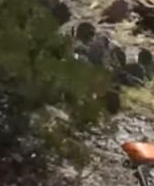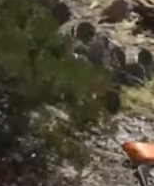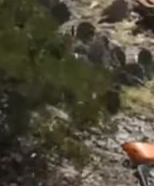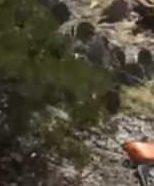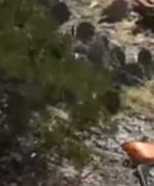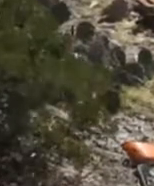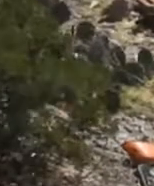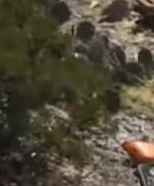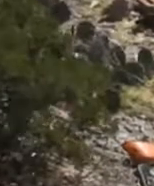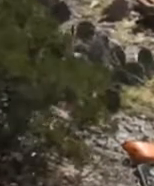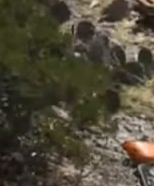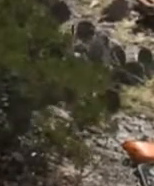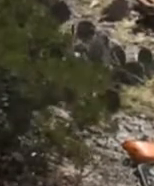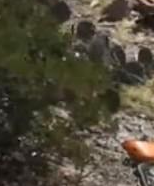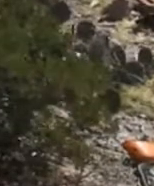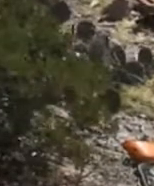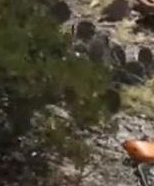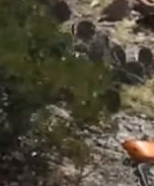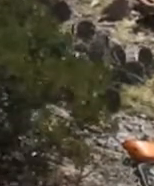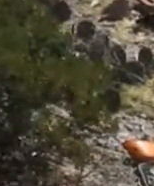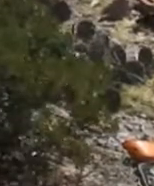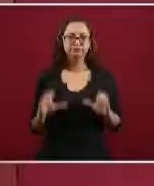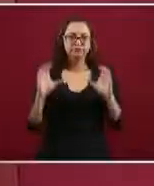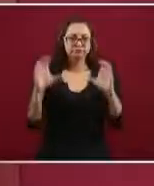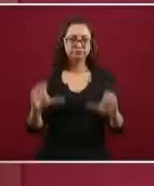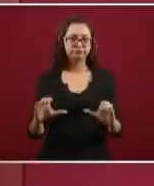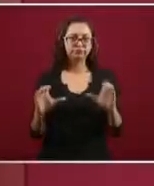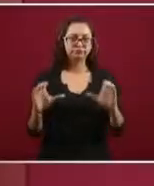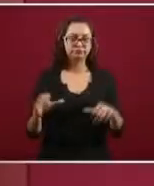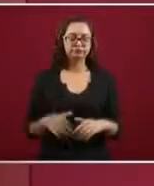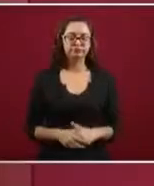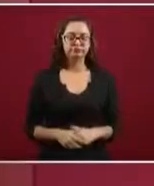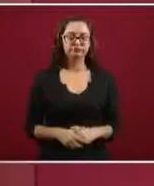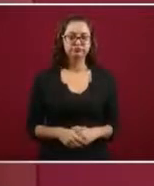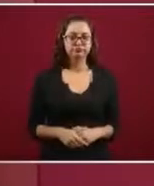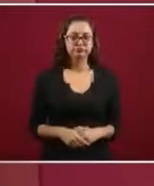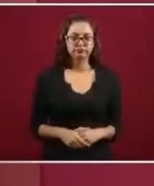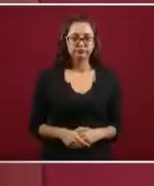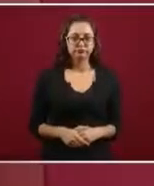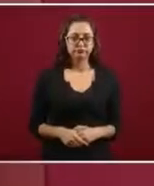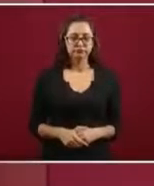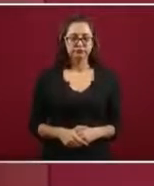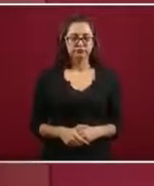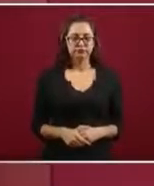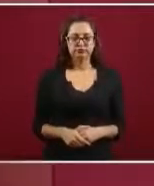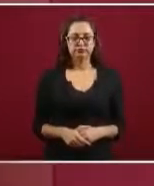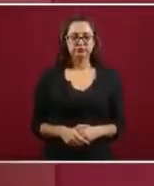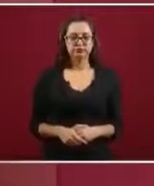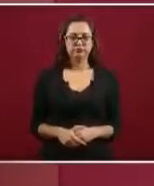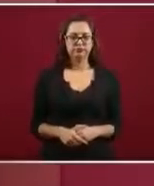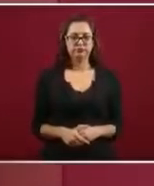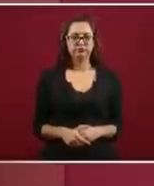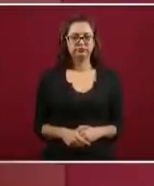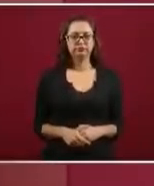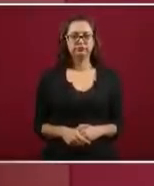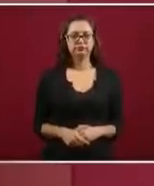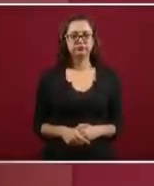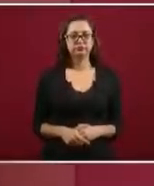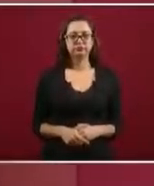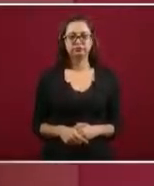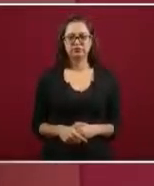para reducir la inseguridad en el país, el presidente Andrés Manuel López Obrador aseguró que vamos bien, ya que hay un cambio en la estrategia